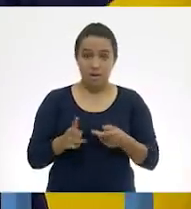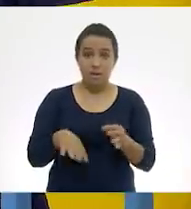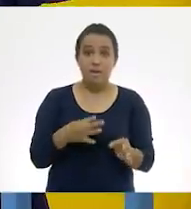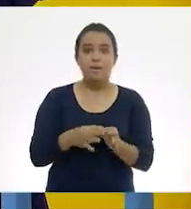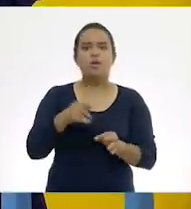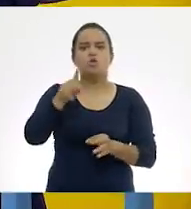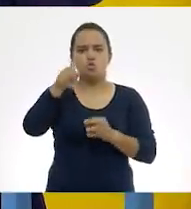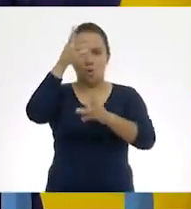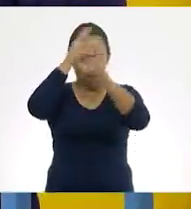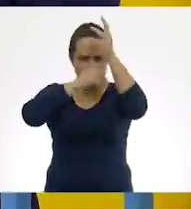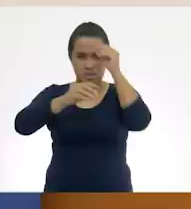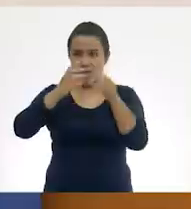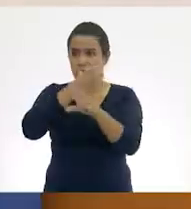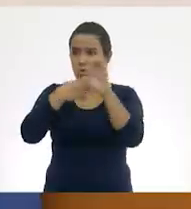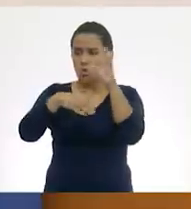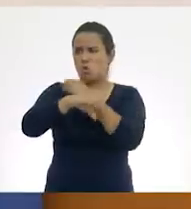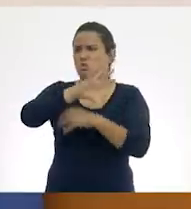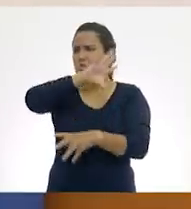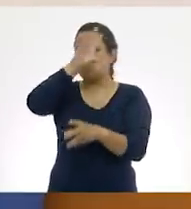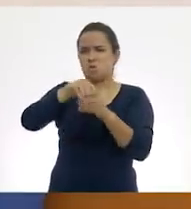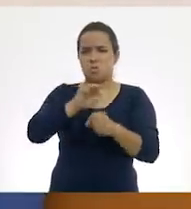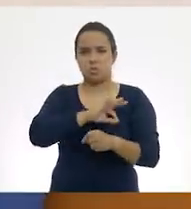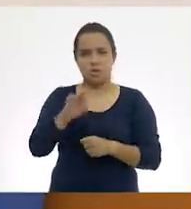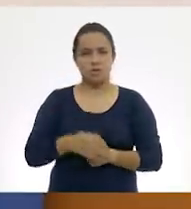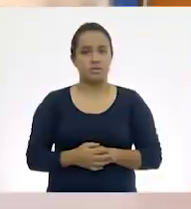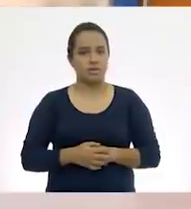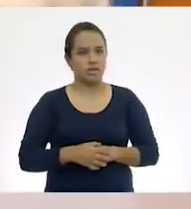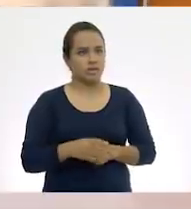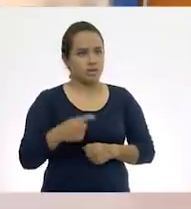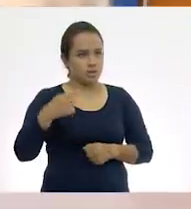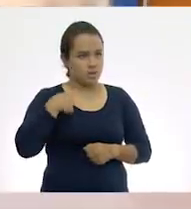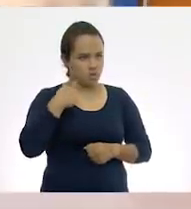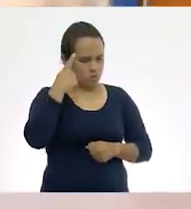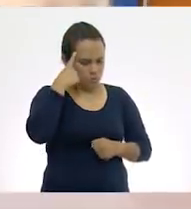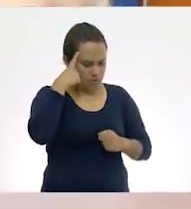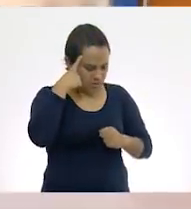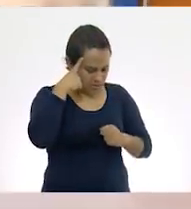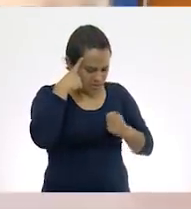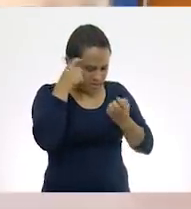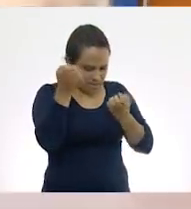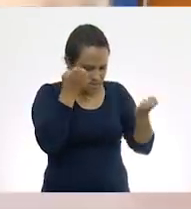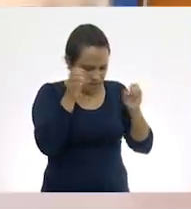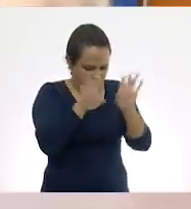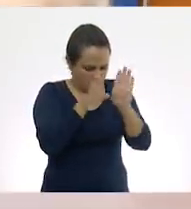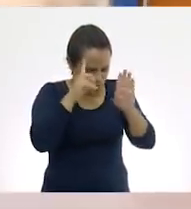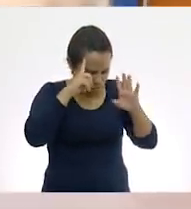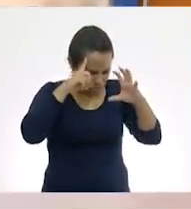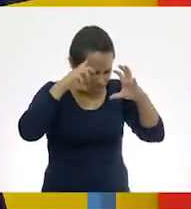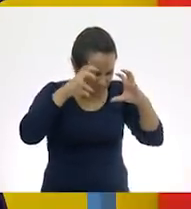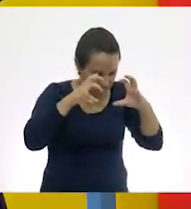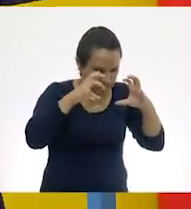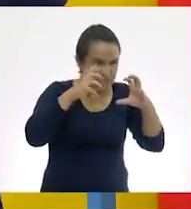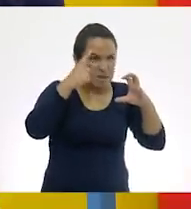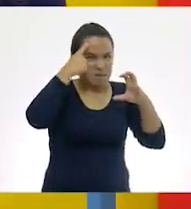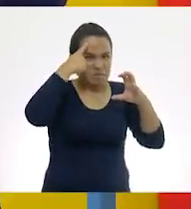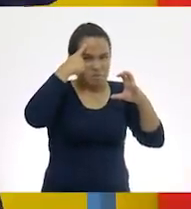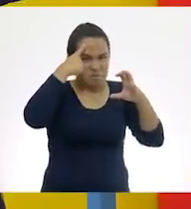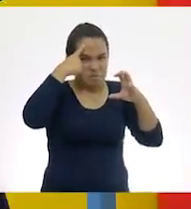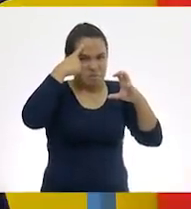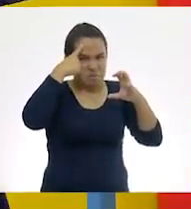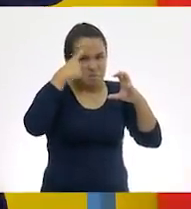para aprender todo lo que necesites. Estoy haciendo ejercicios cerebrales para ver si estoy